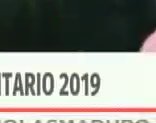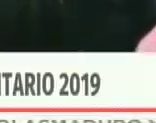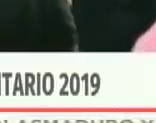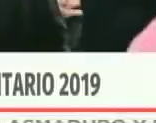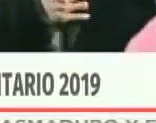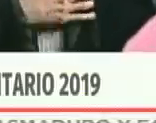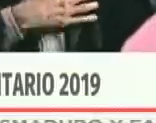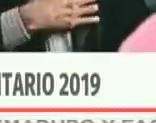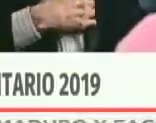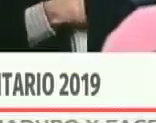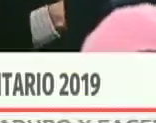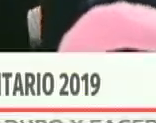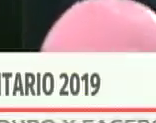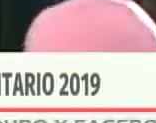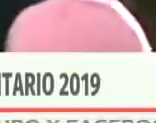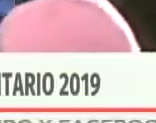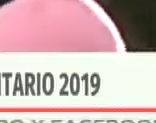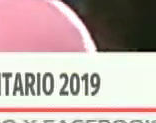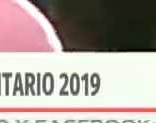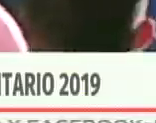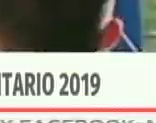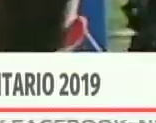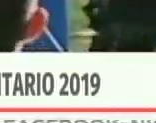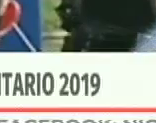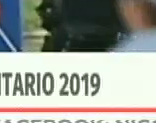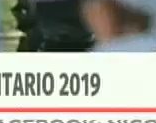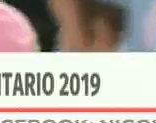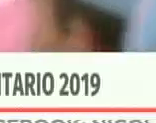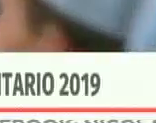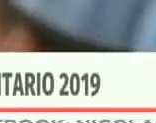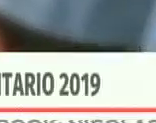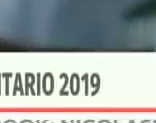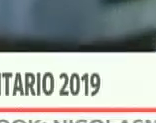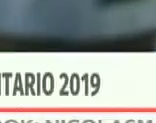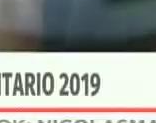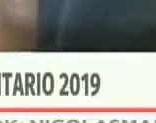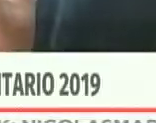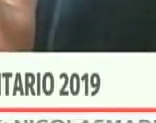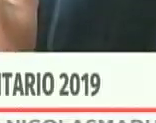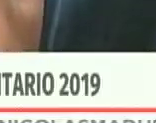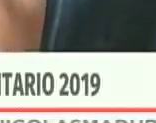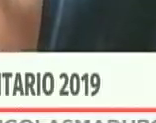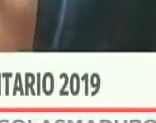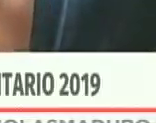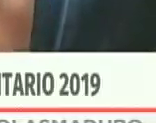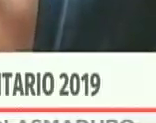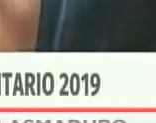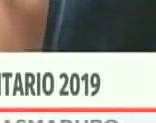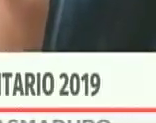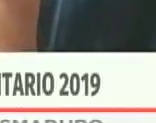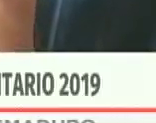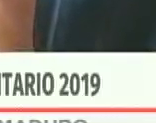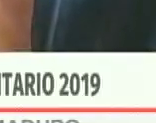Se articulan los promotores turísticos, 42 parques nacionales, 22 monumentos